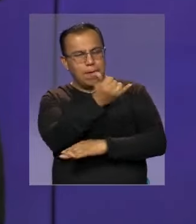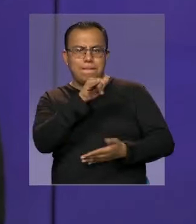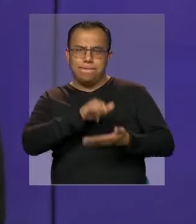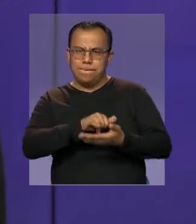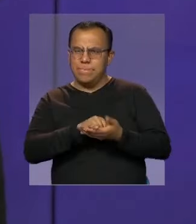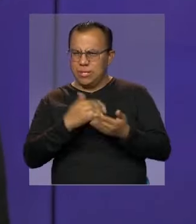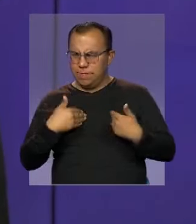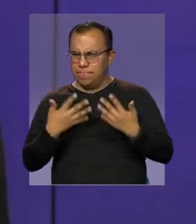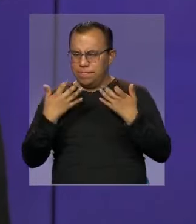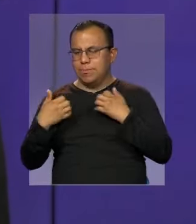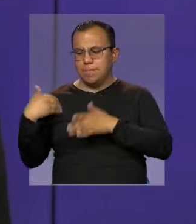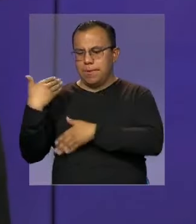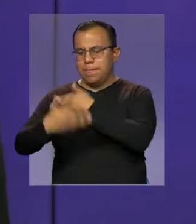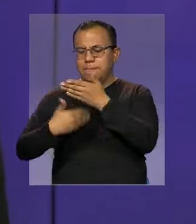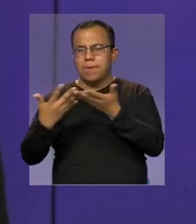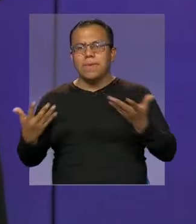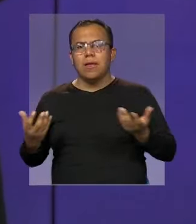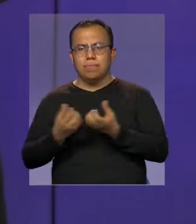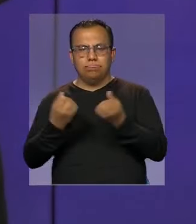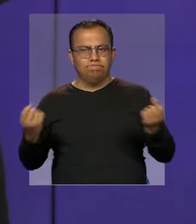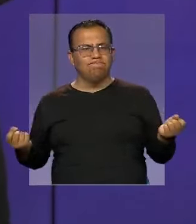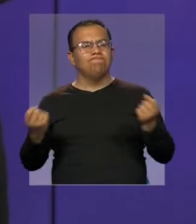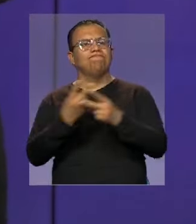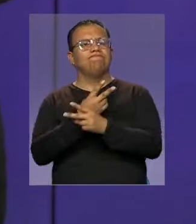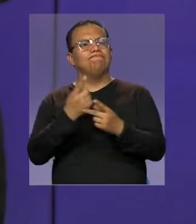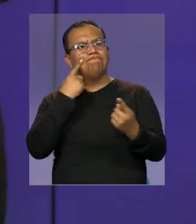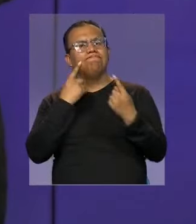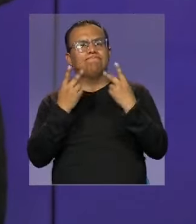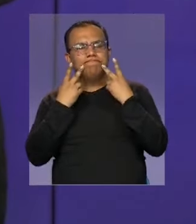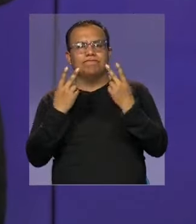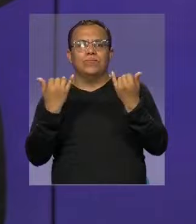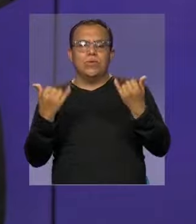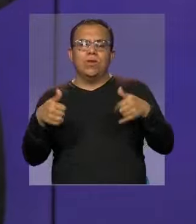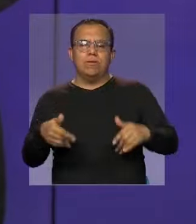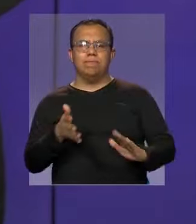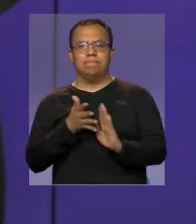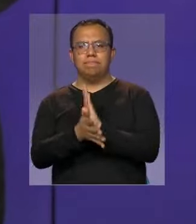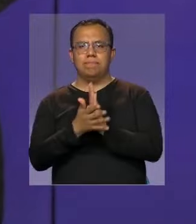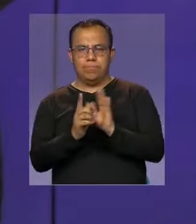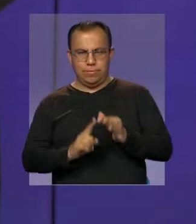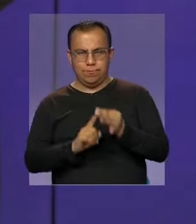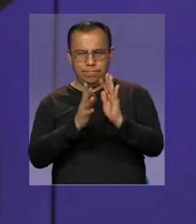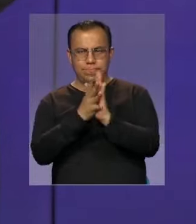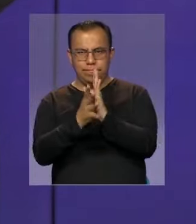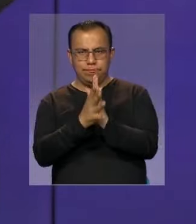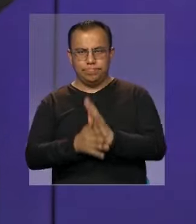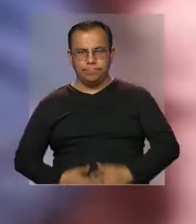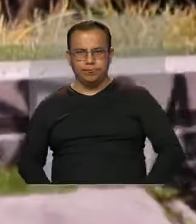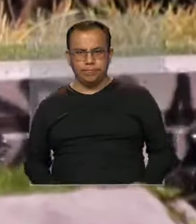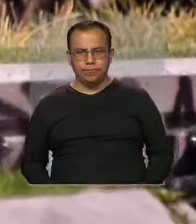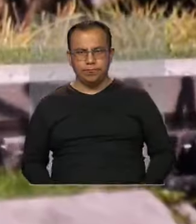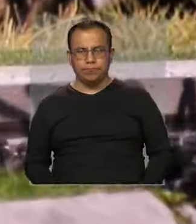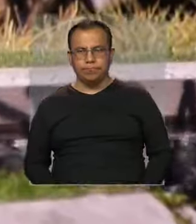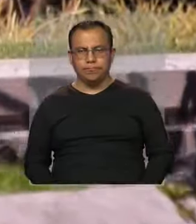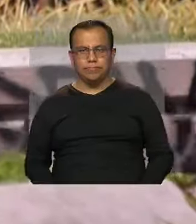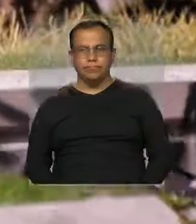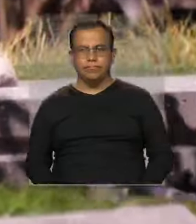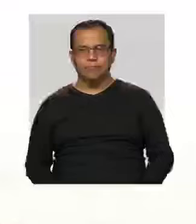nosotros quisimos indagar sobre las violencias que enfrentan ellas. Aquí les contamos en este informe.